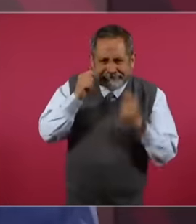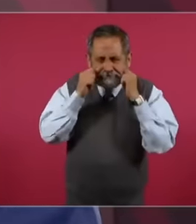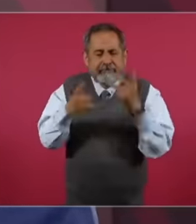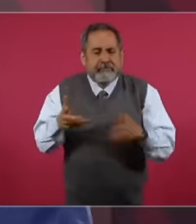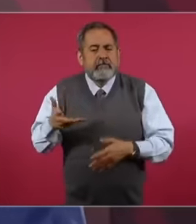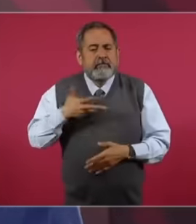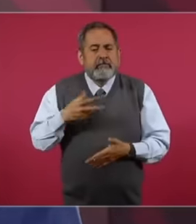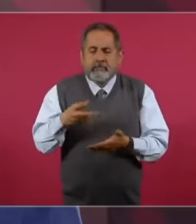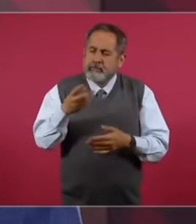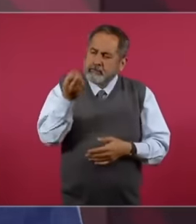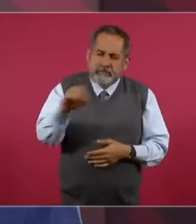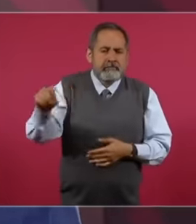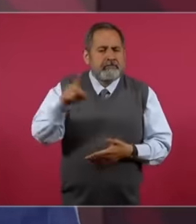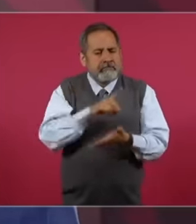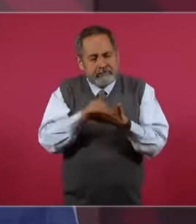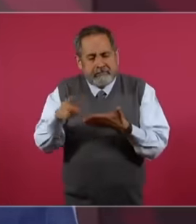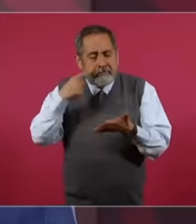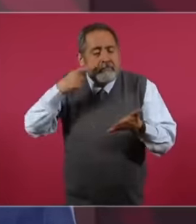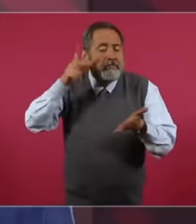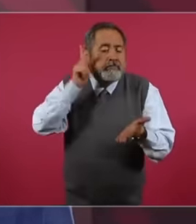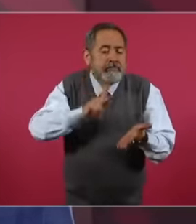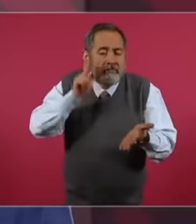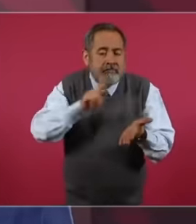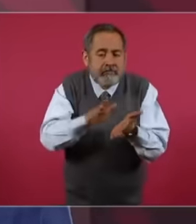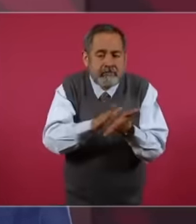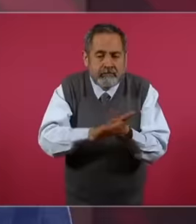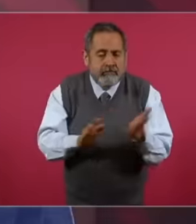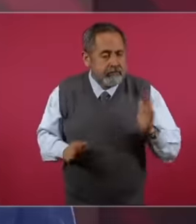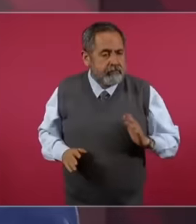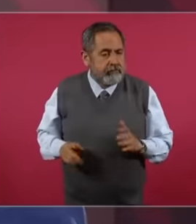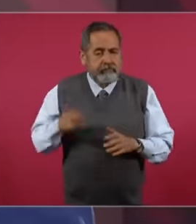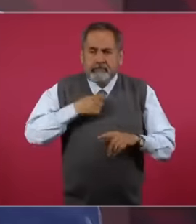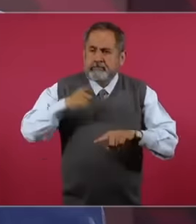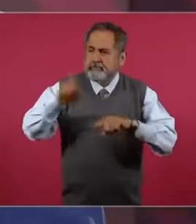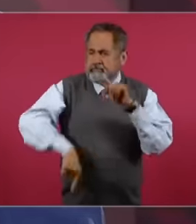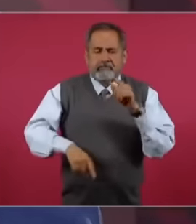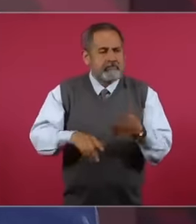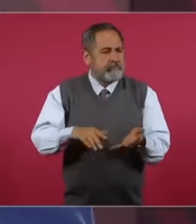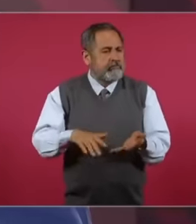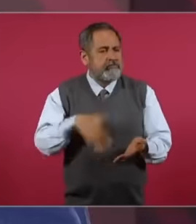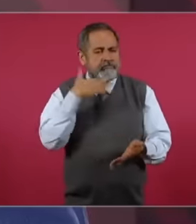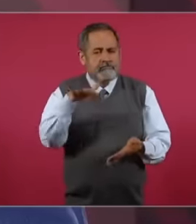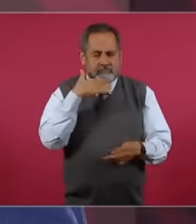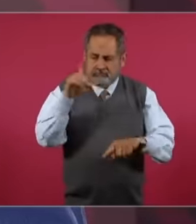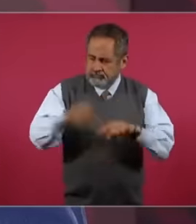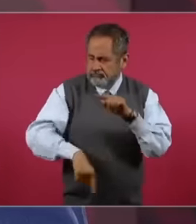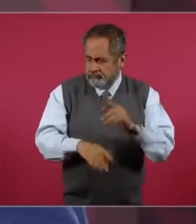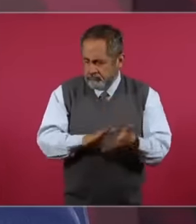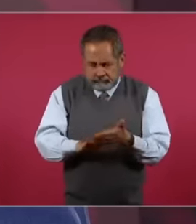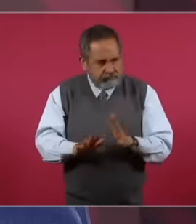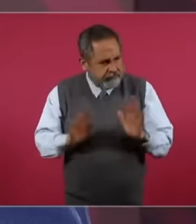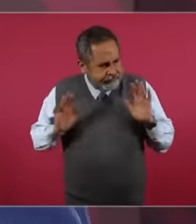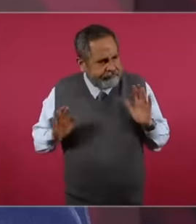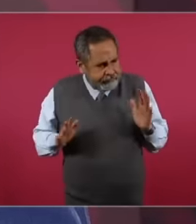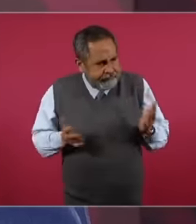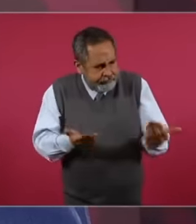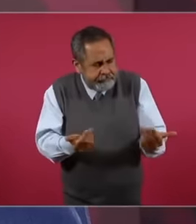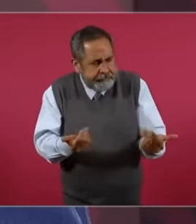tenemos la obligación de combatir la corrupción